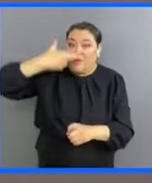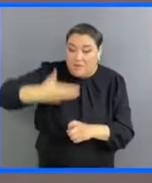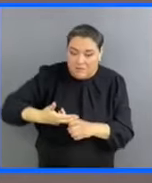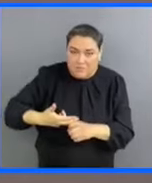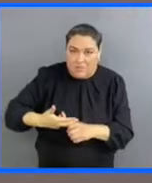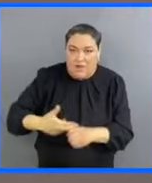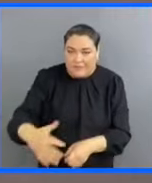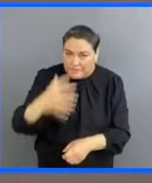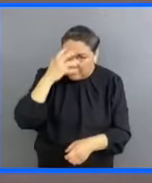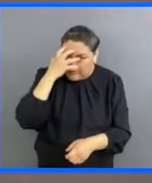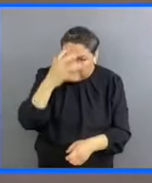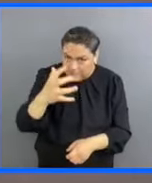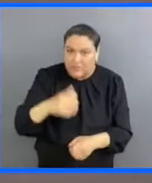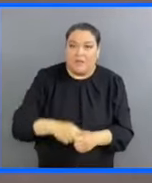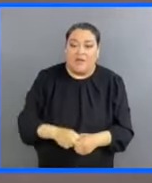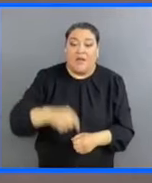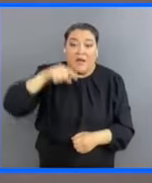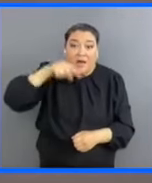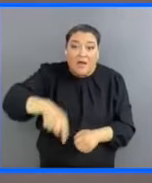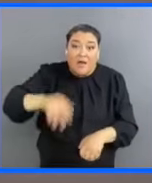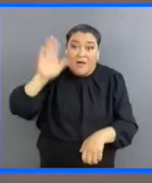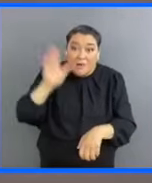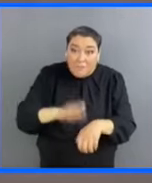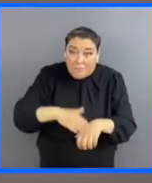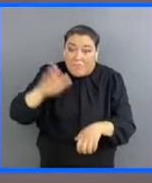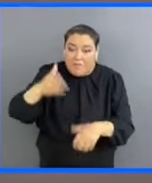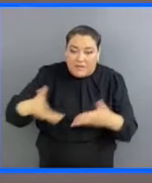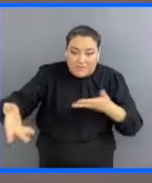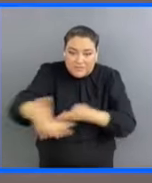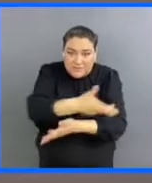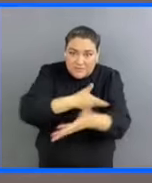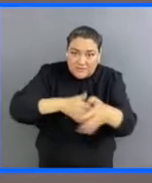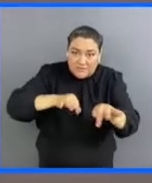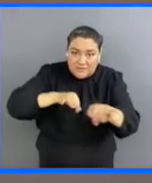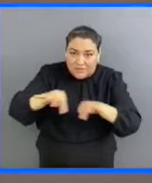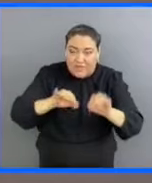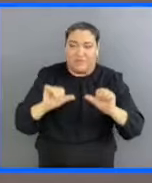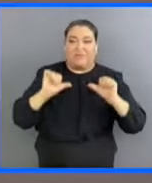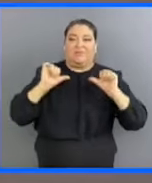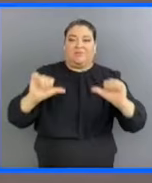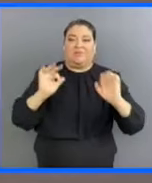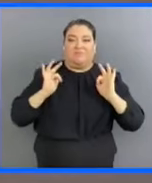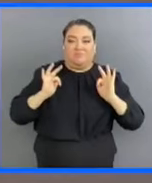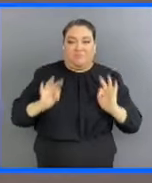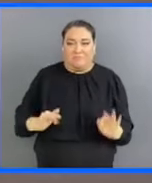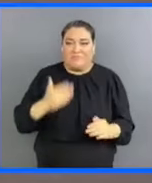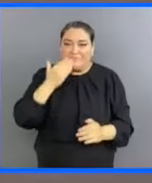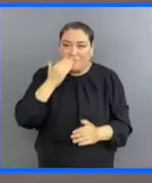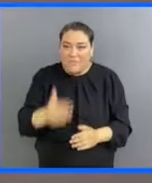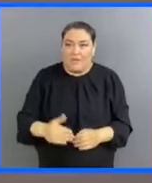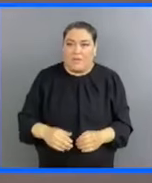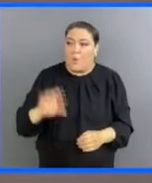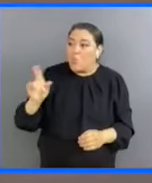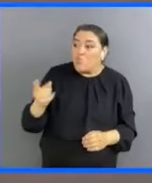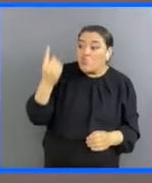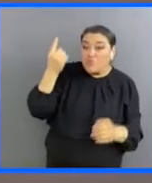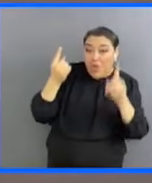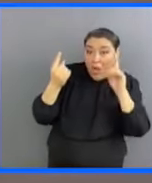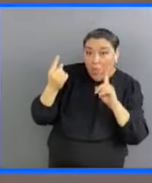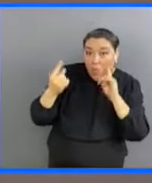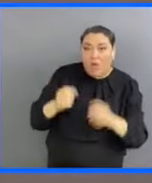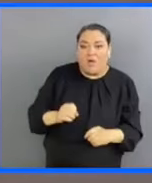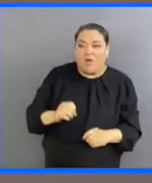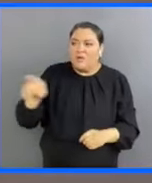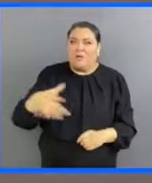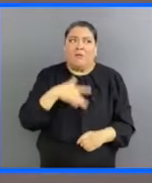de construir el mejor ambiente de trabajo, en donde ninguna compañera se sienta